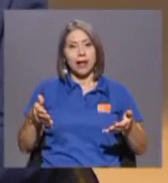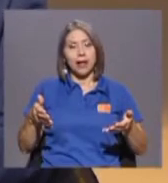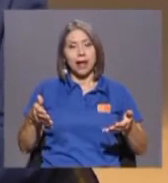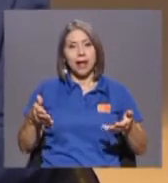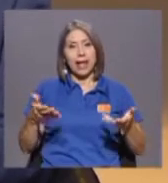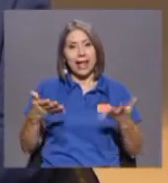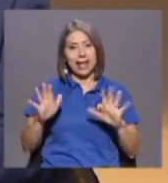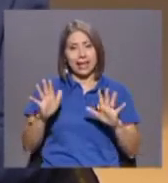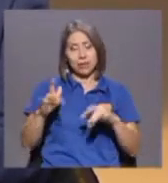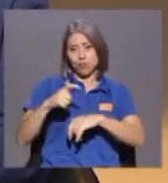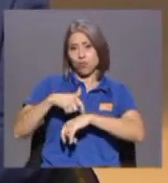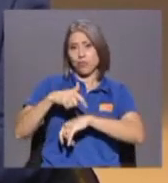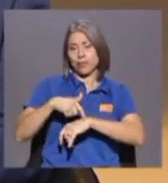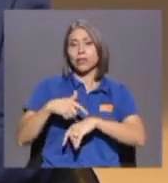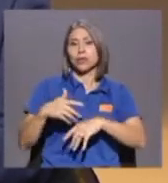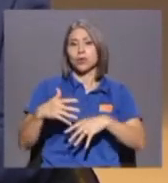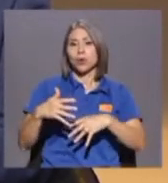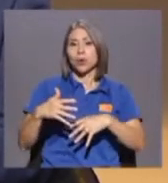una fecha